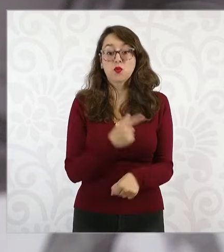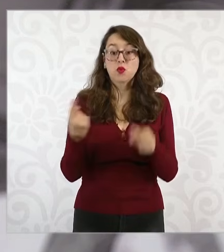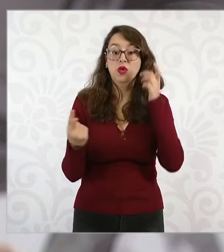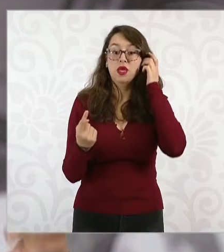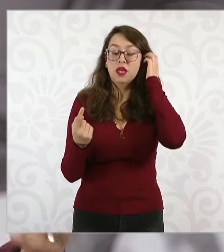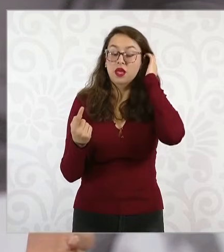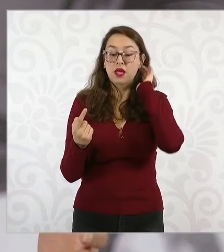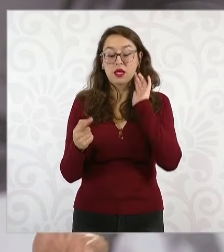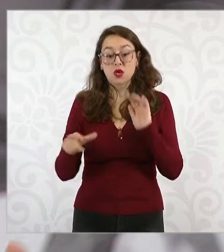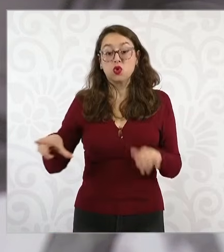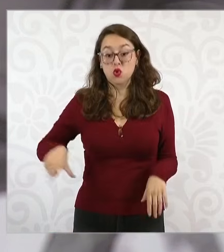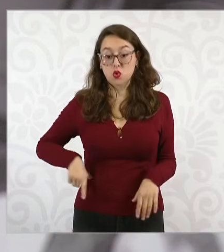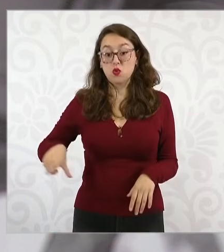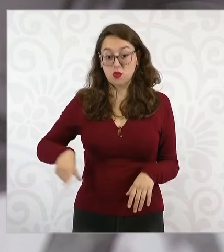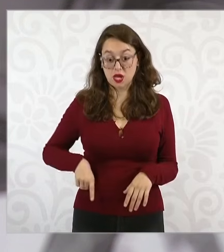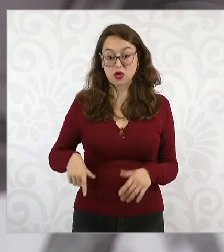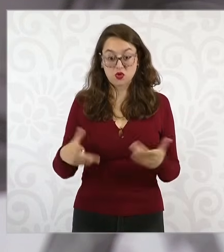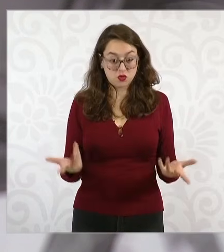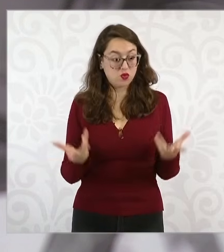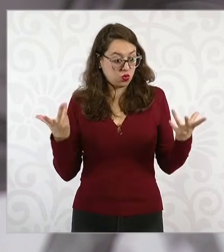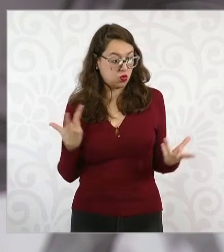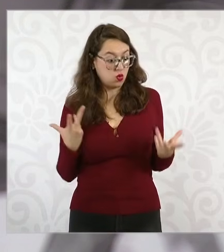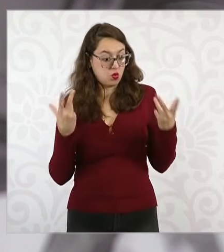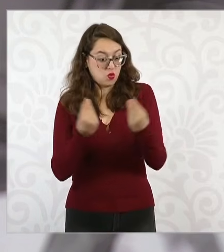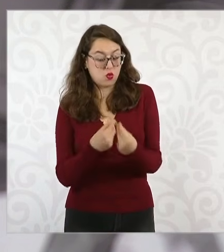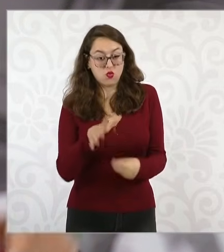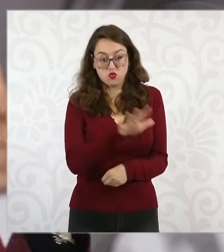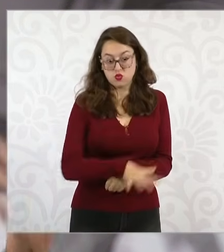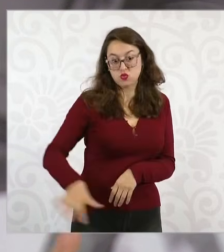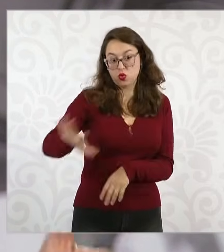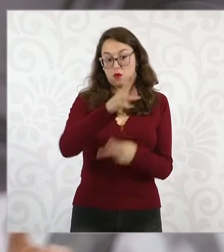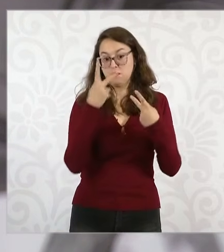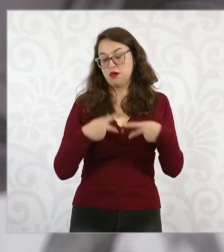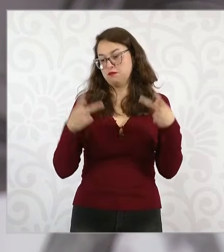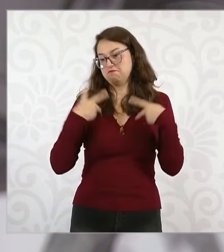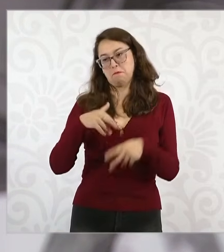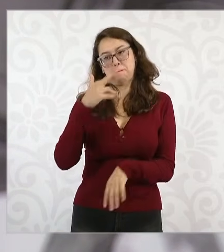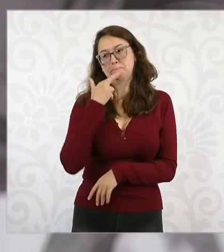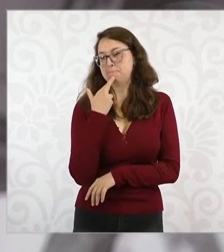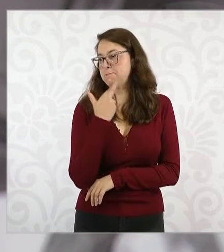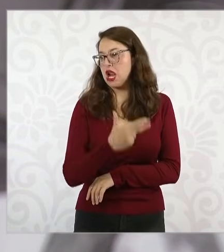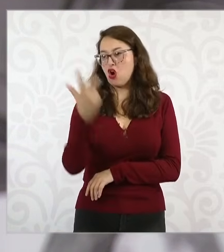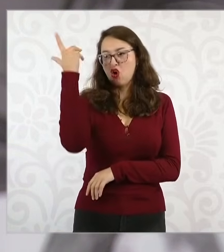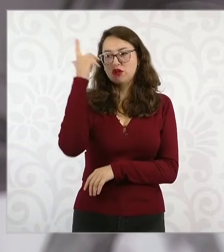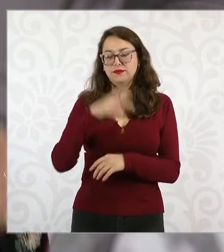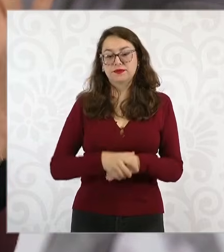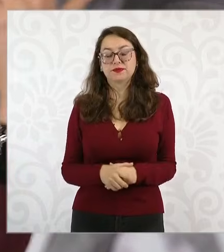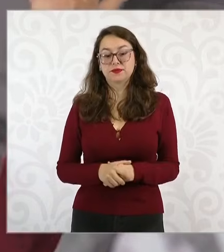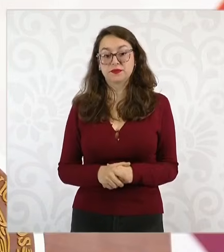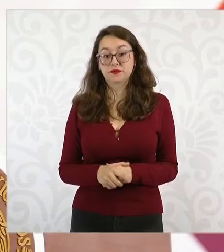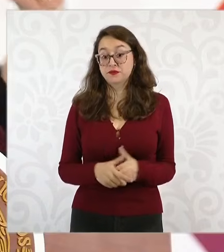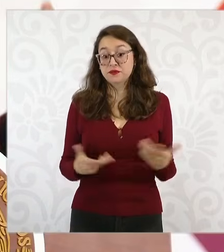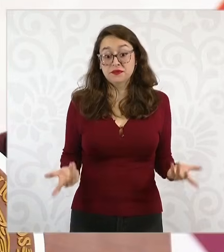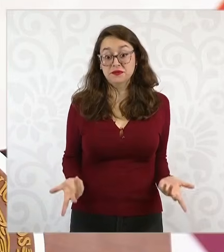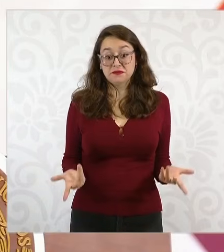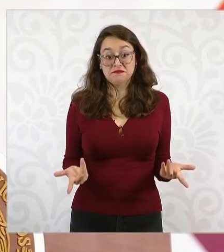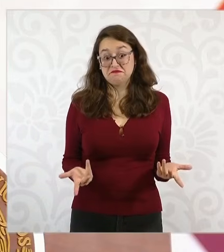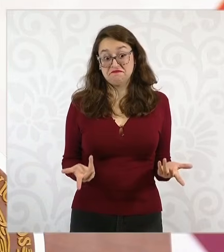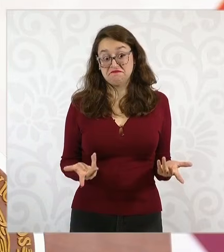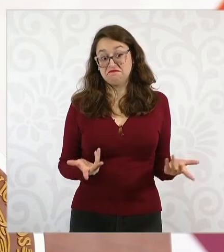hay gobiernos que están cerca del pueblo. Le va todavía mejor, cuando no nos